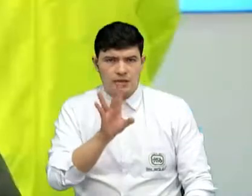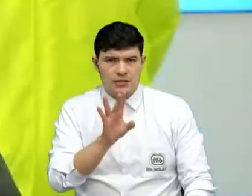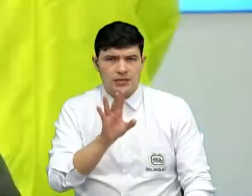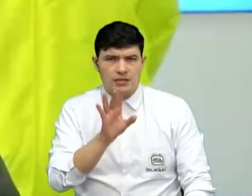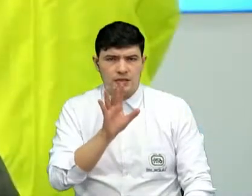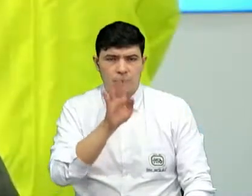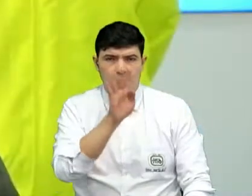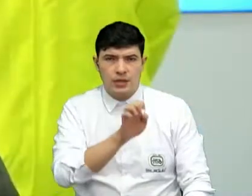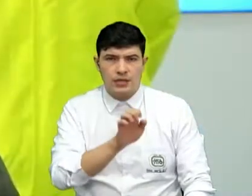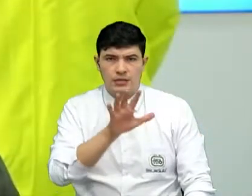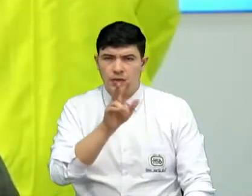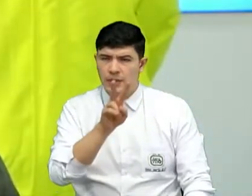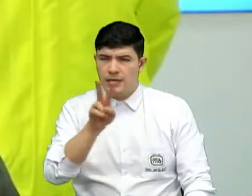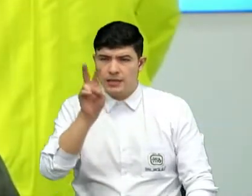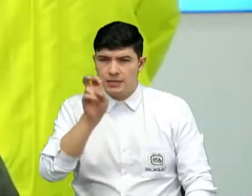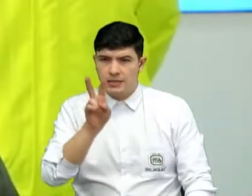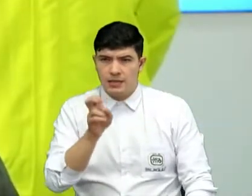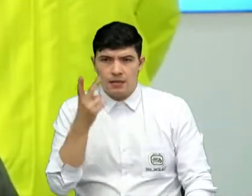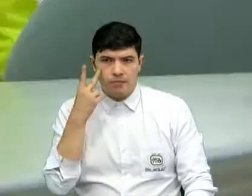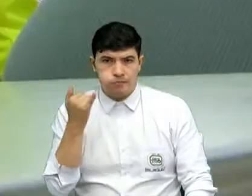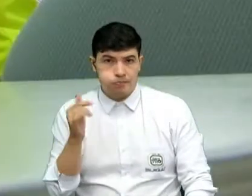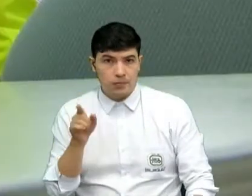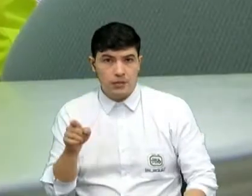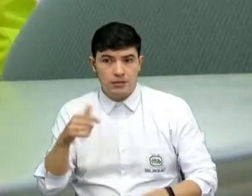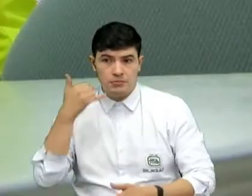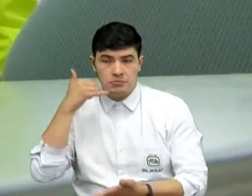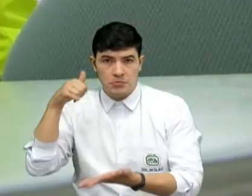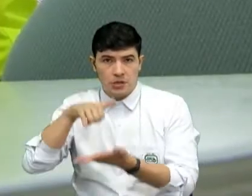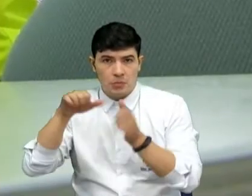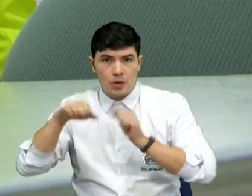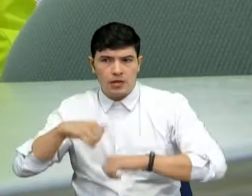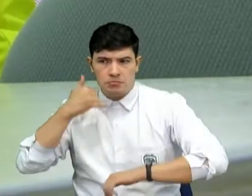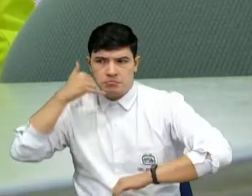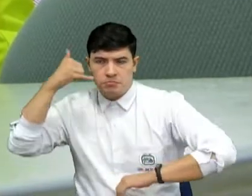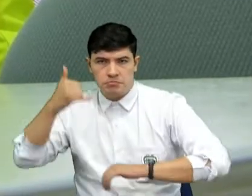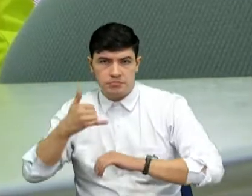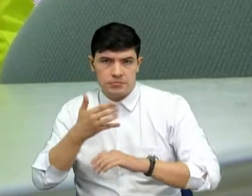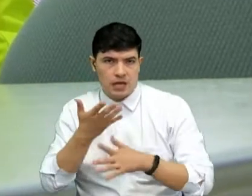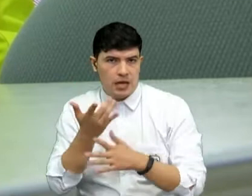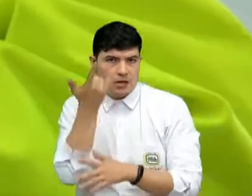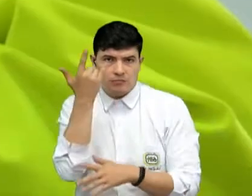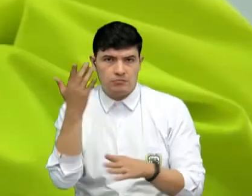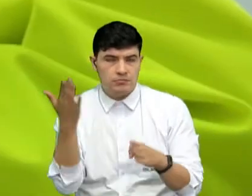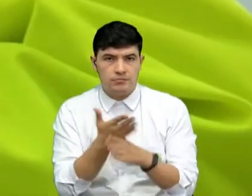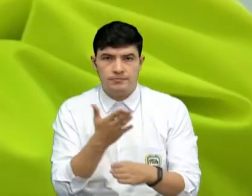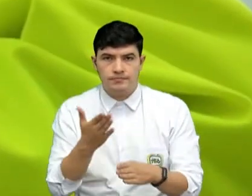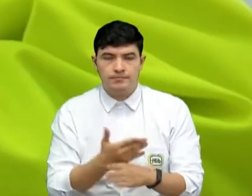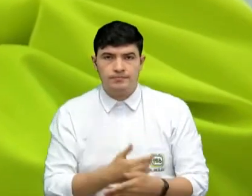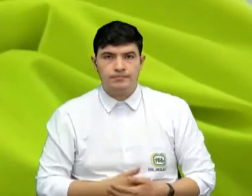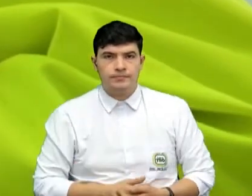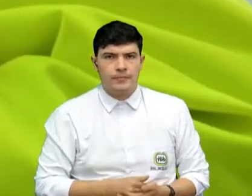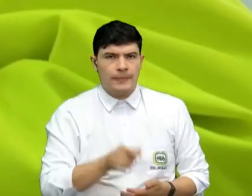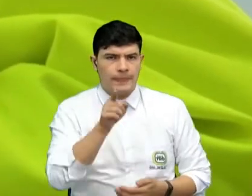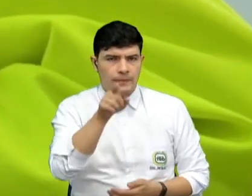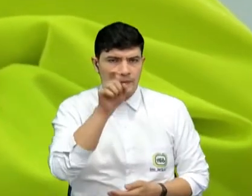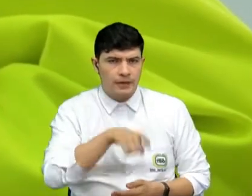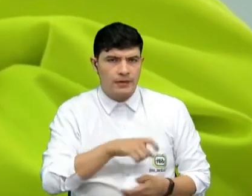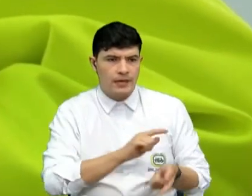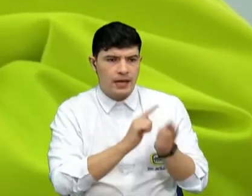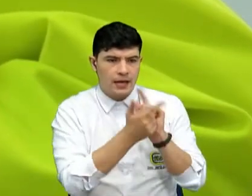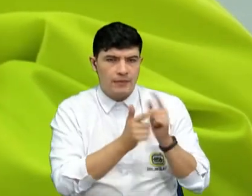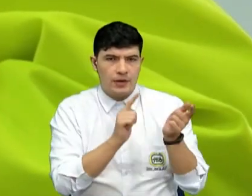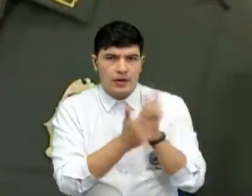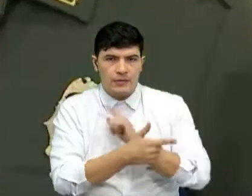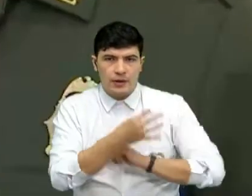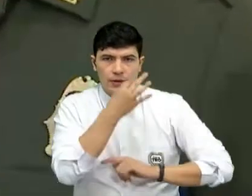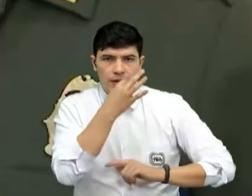031-515-9727. Está habilitado, es el centro de ciberseguridad. Evitar redes inalámbricas abiertas, cambiar con frecuencia las claves de redes